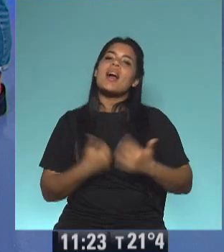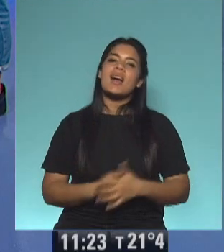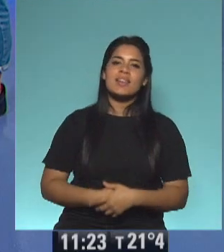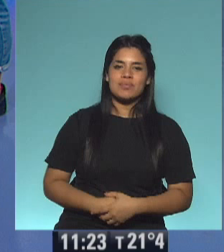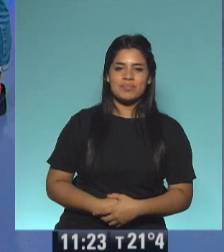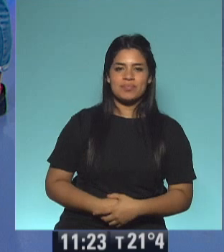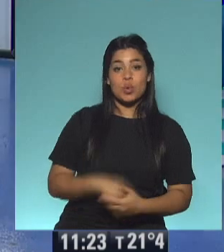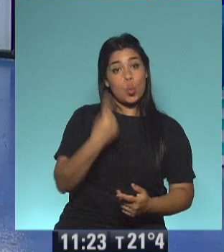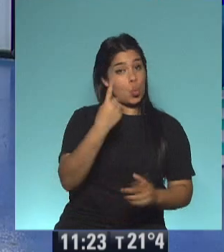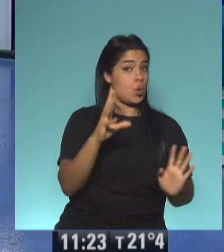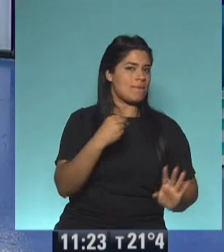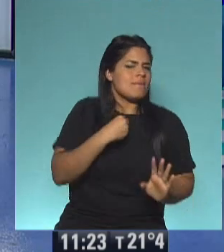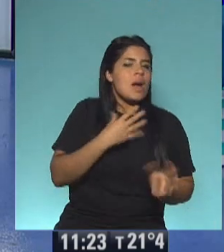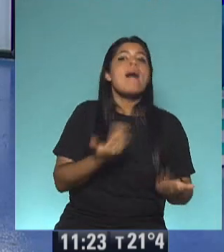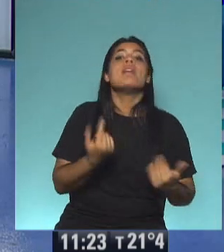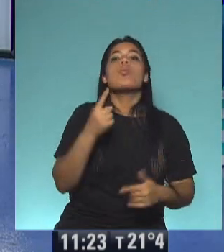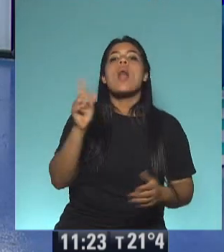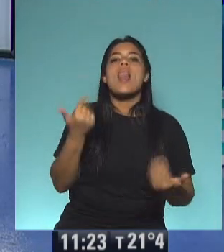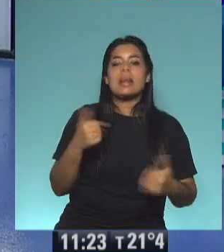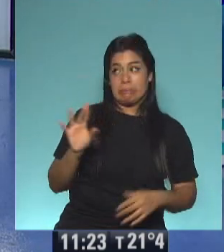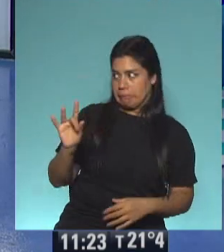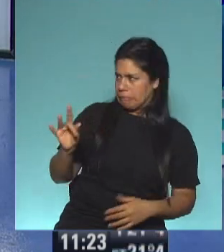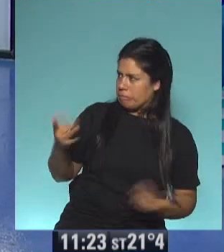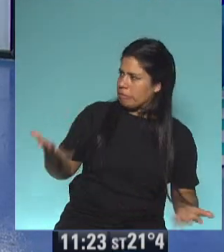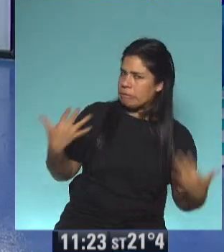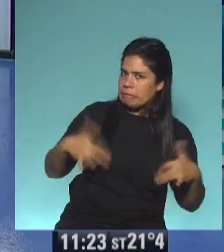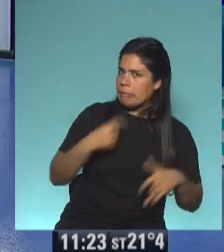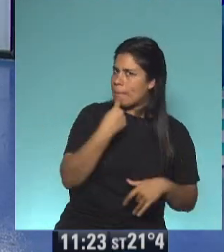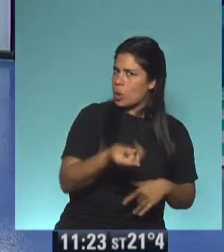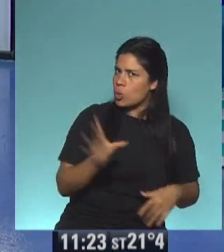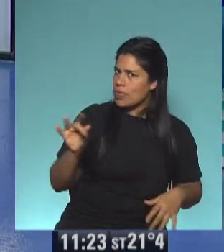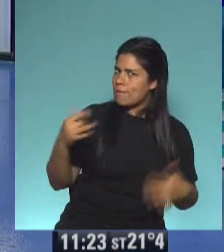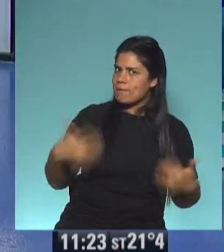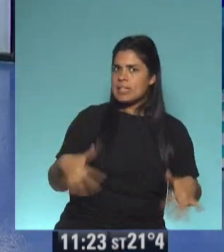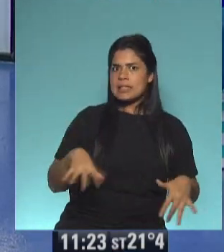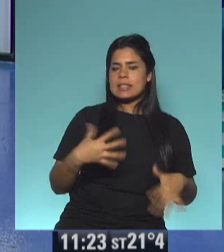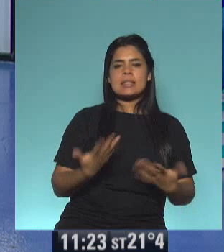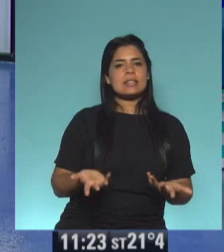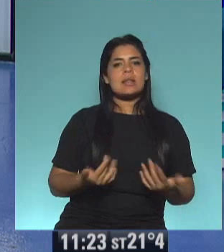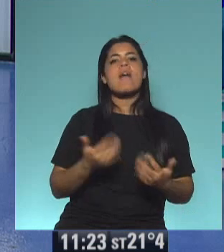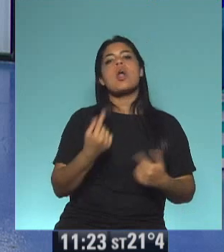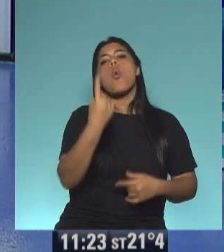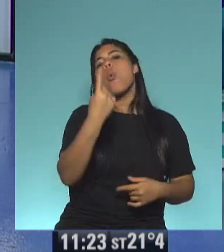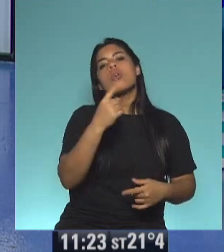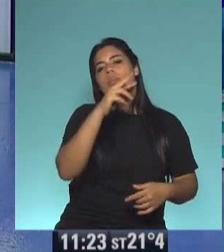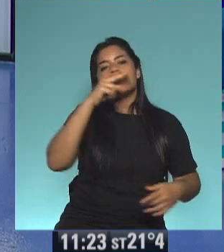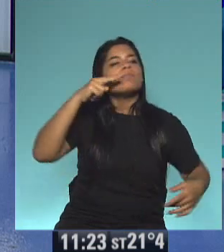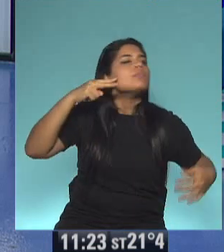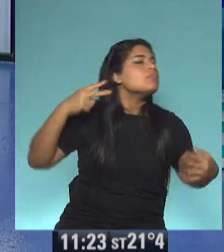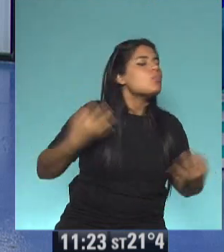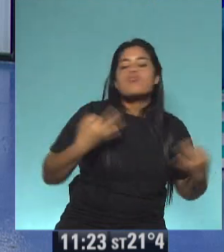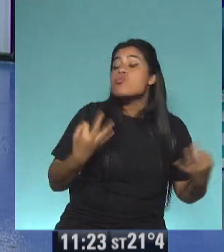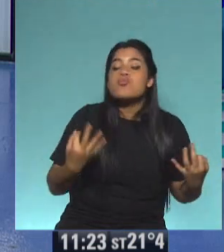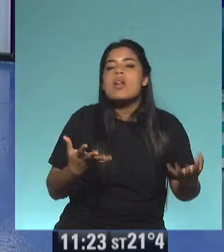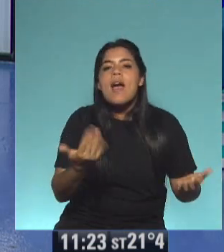un favorito. Difícil igual, la pregunta, porque hay un montonazo. Un olor que te guste mucho. De alguna comida, puede ser de una comida.